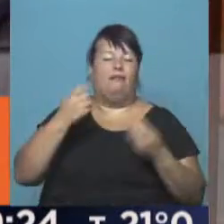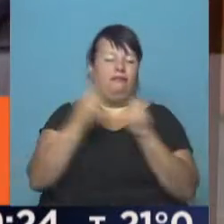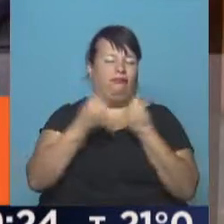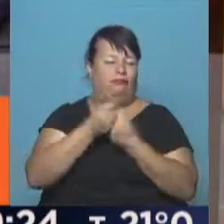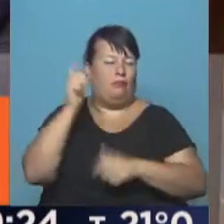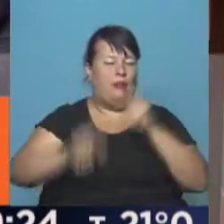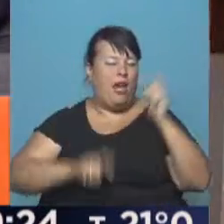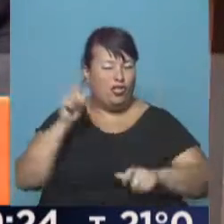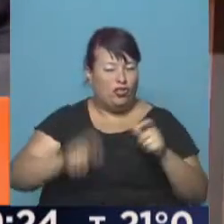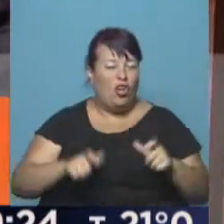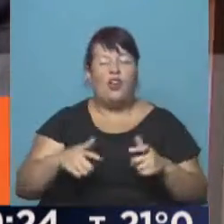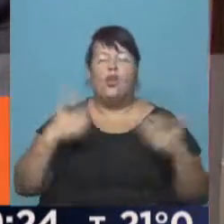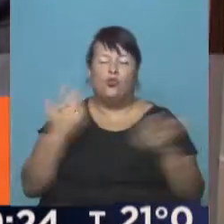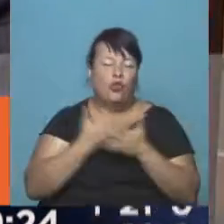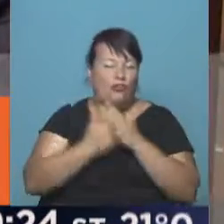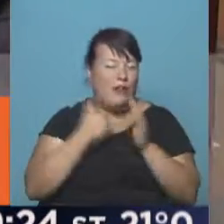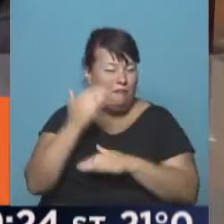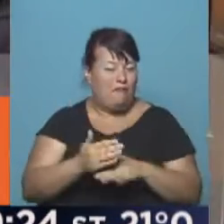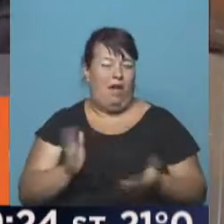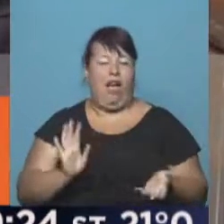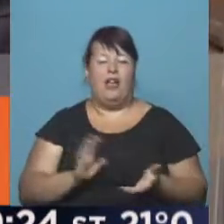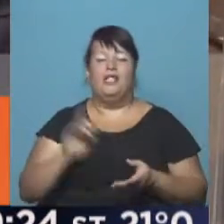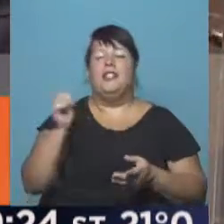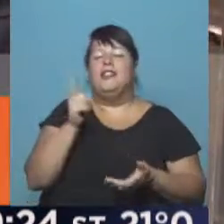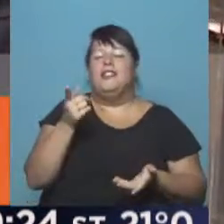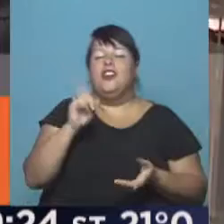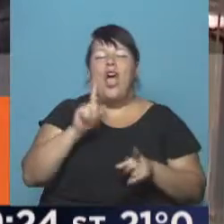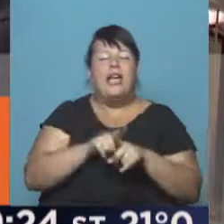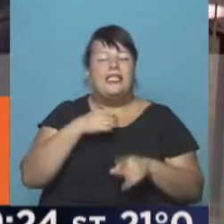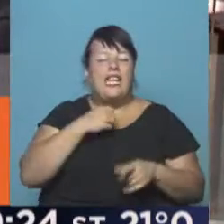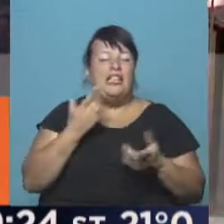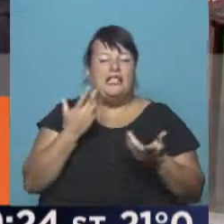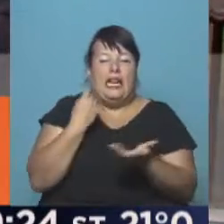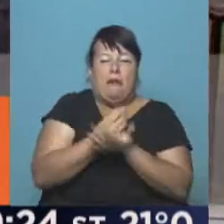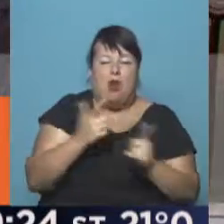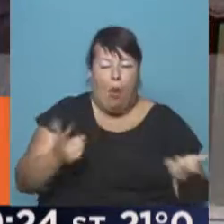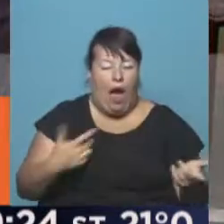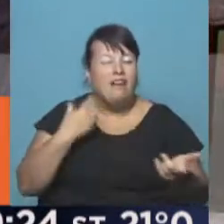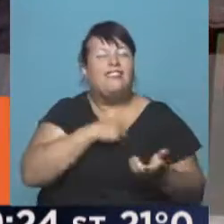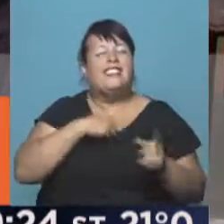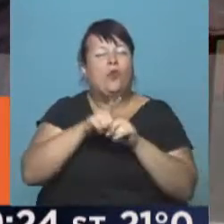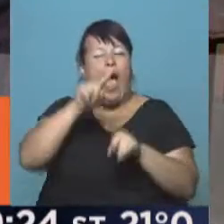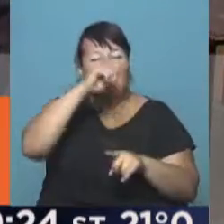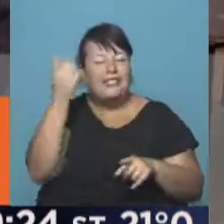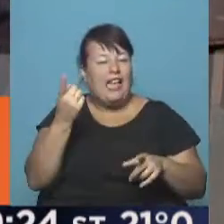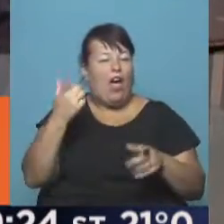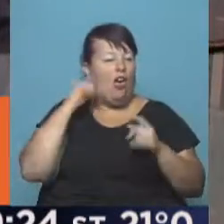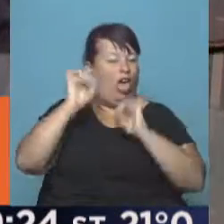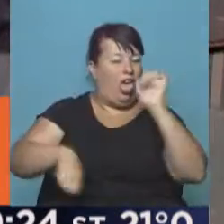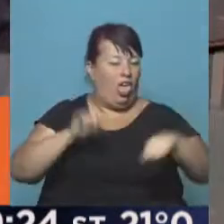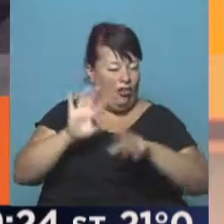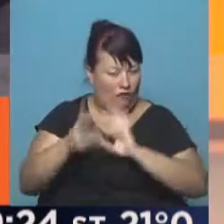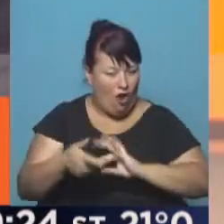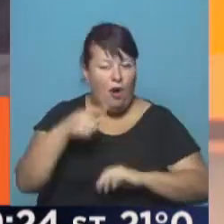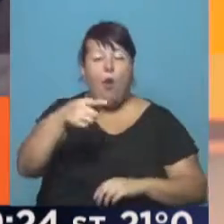de personas, que son las que la pasan peor en general, que no se sienten representadas y que sienten que desde el Estado no se las escucha, ¿no?